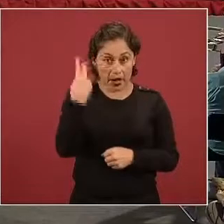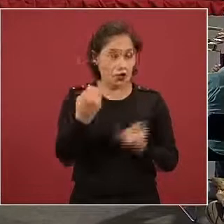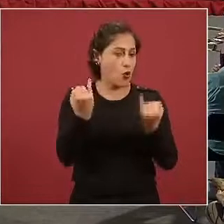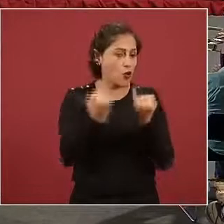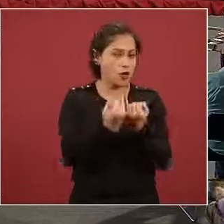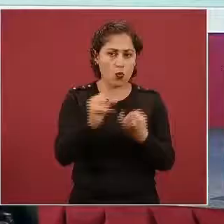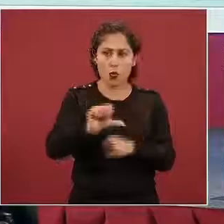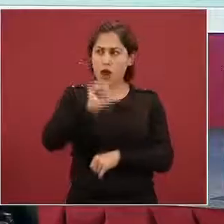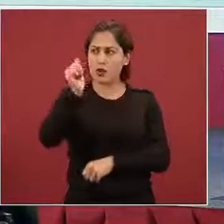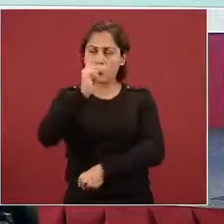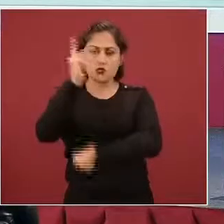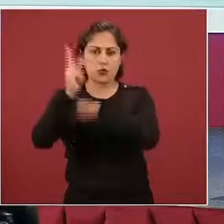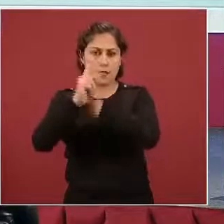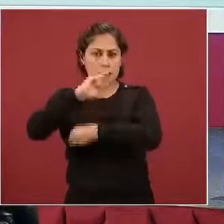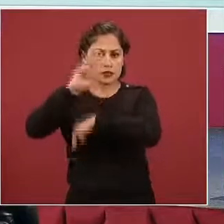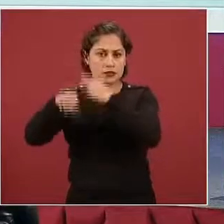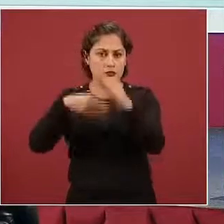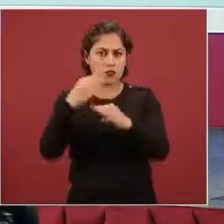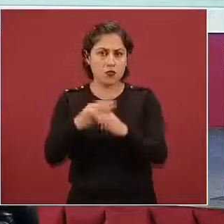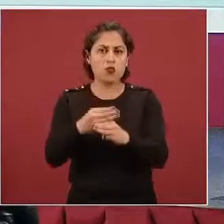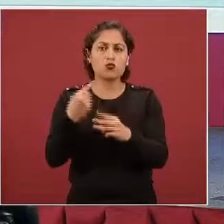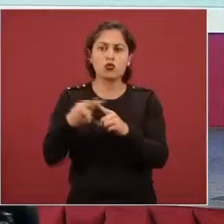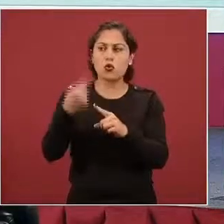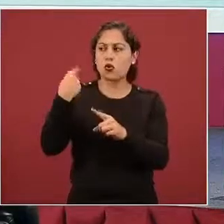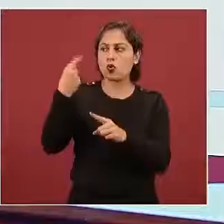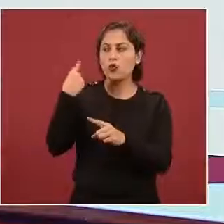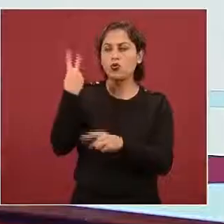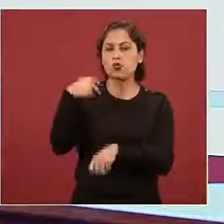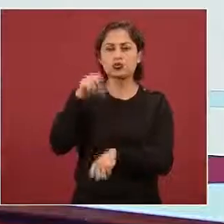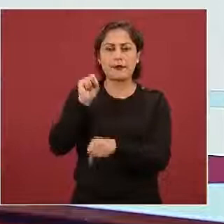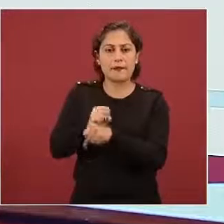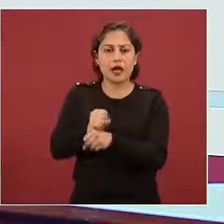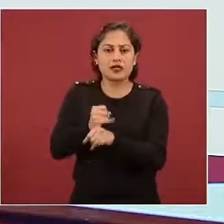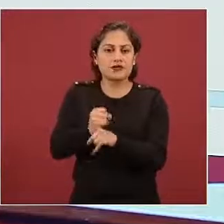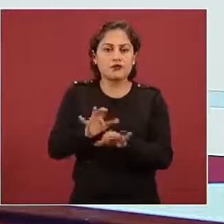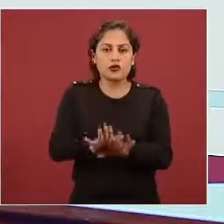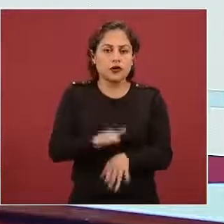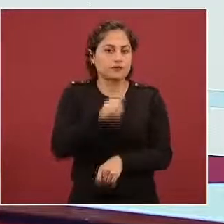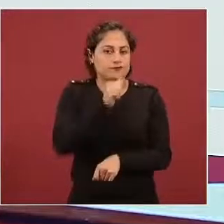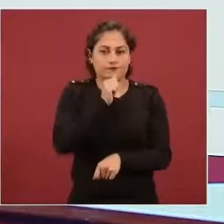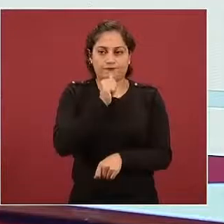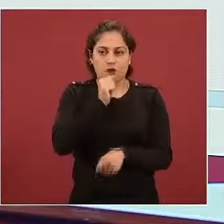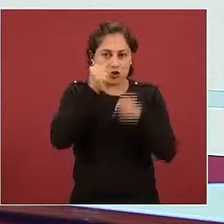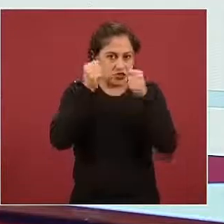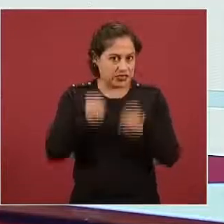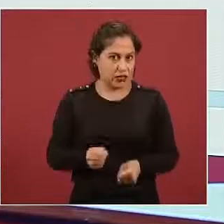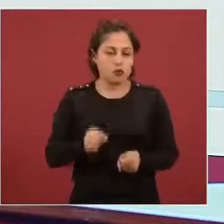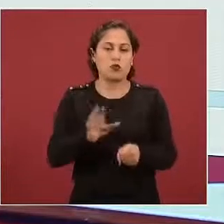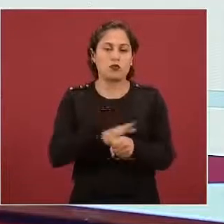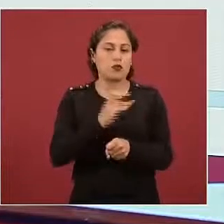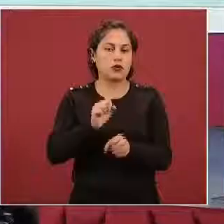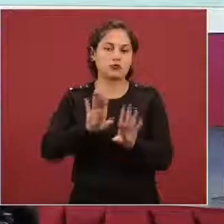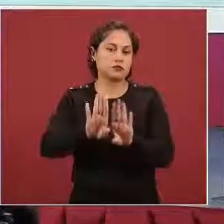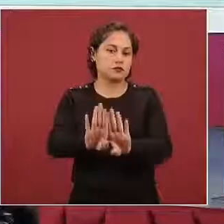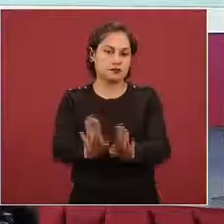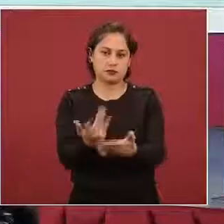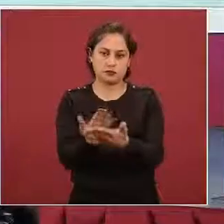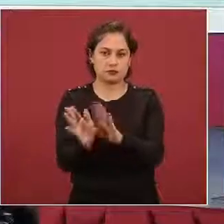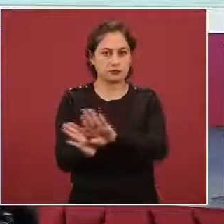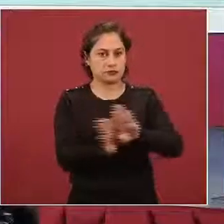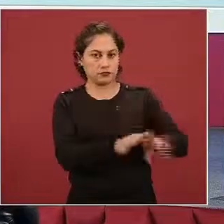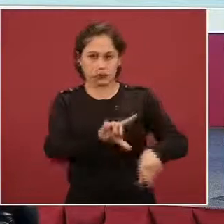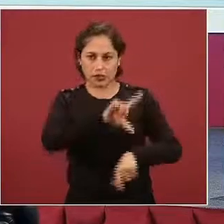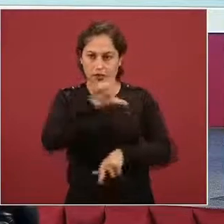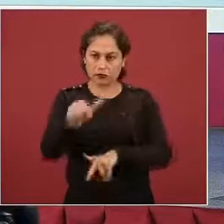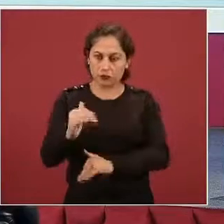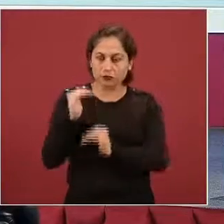recientes preferimos no considerarlas porque son datos inestables. Se puede seguir sumando casos y si los